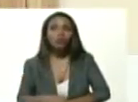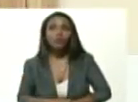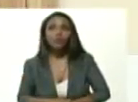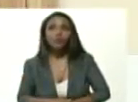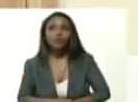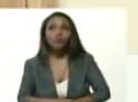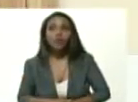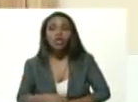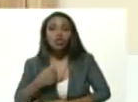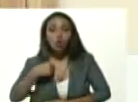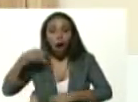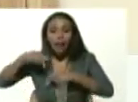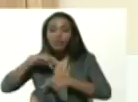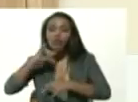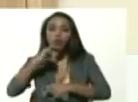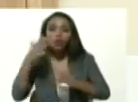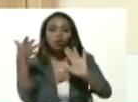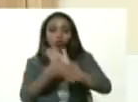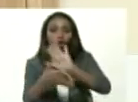datos mundiales.